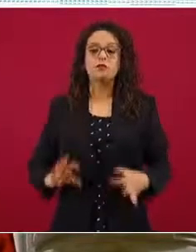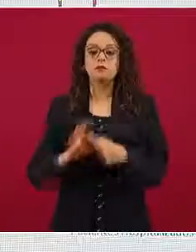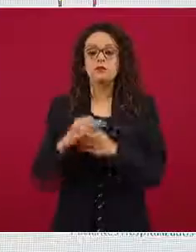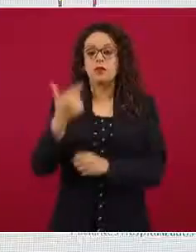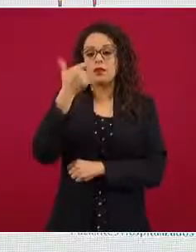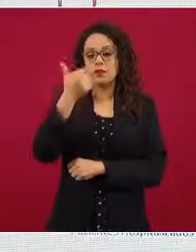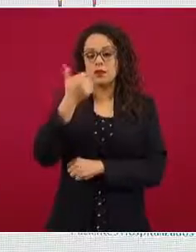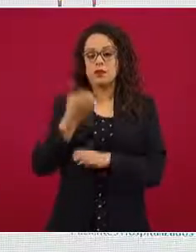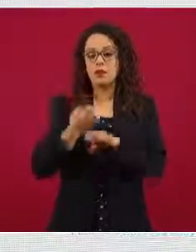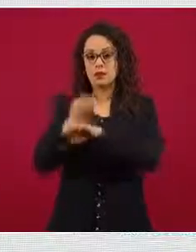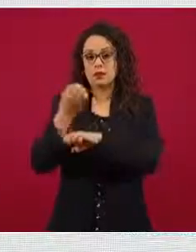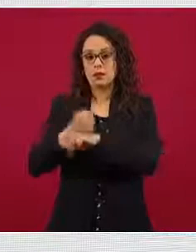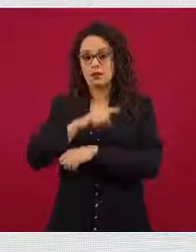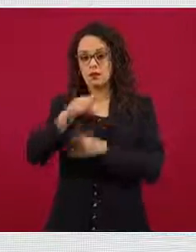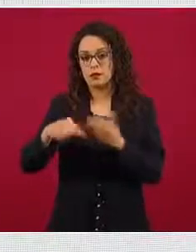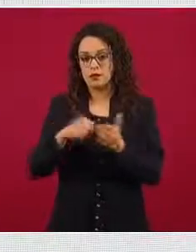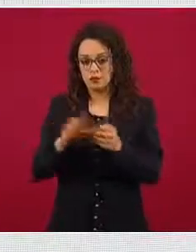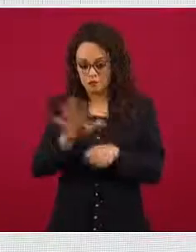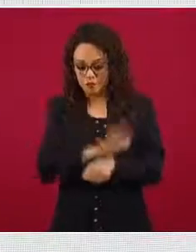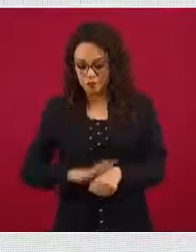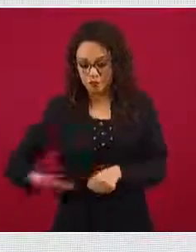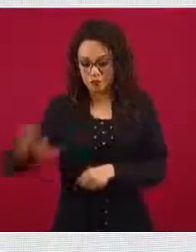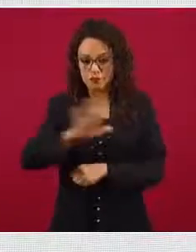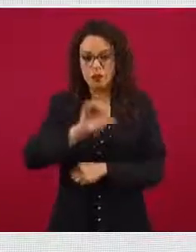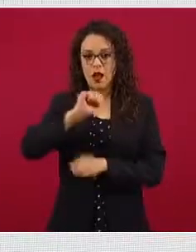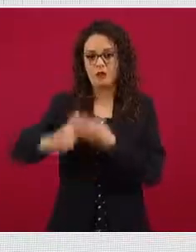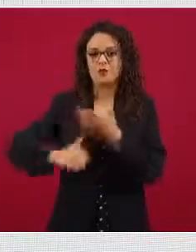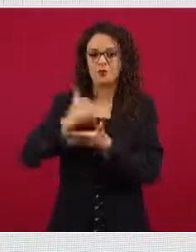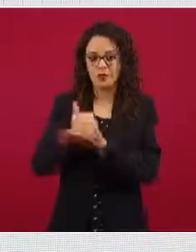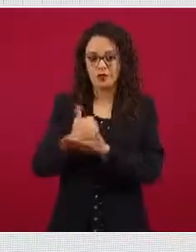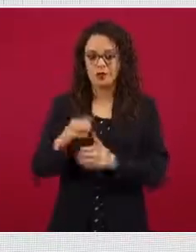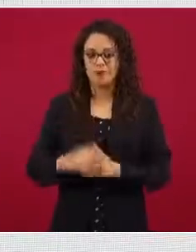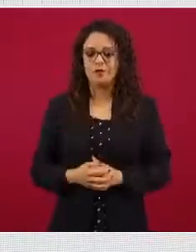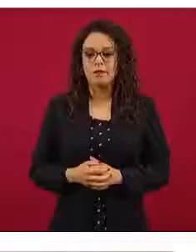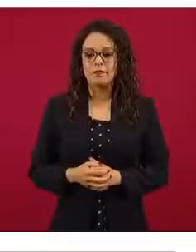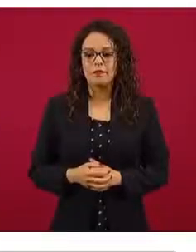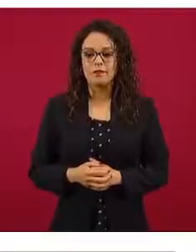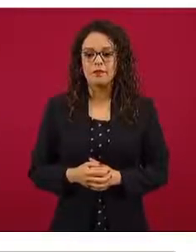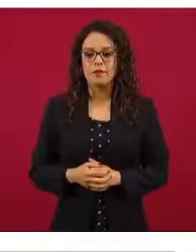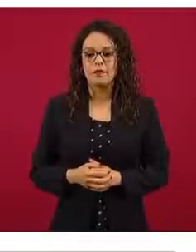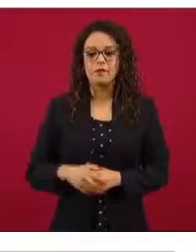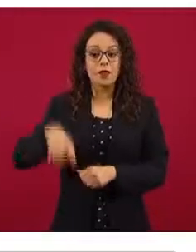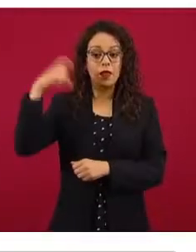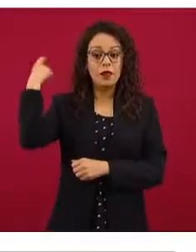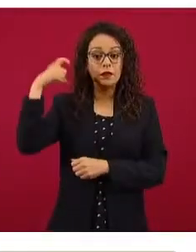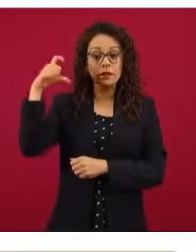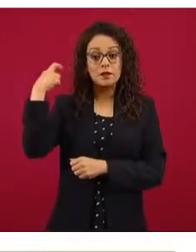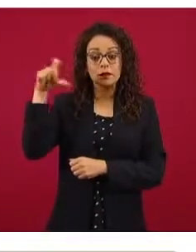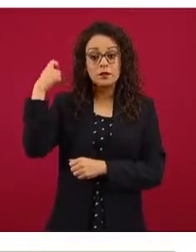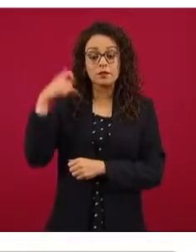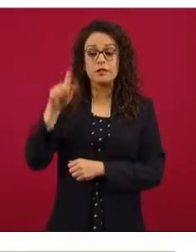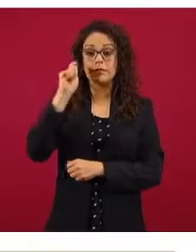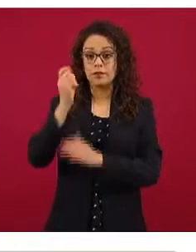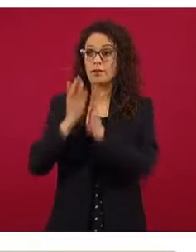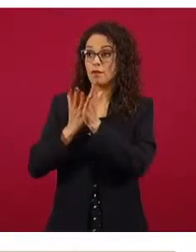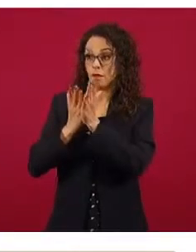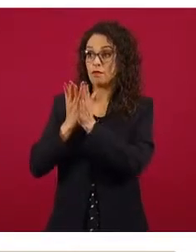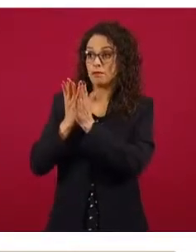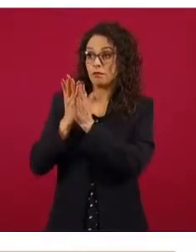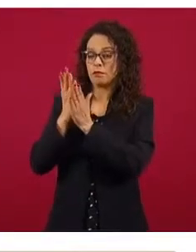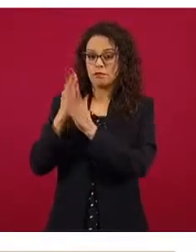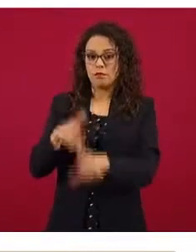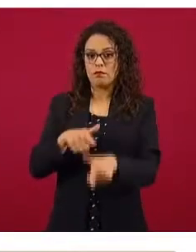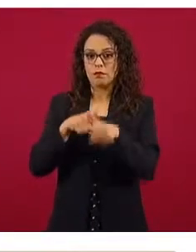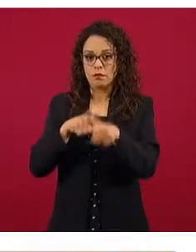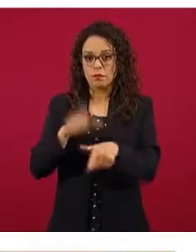zona megalopolitana. La siguiente. Querétaro en general había tenido una tendencia de ascenso, de aumento, sostenida desde